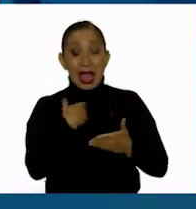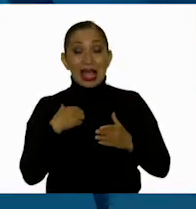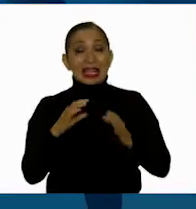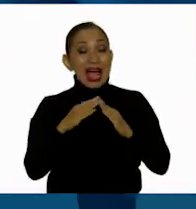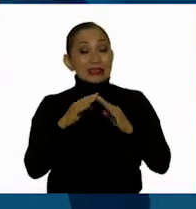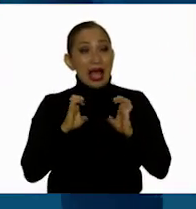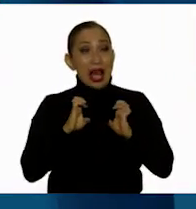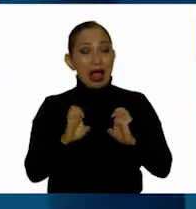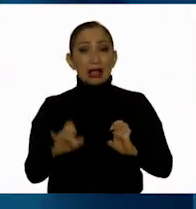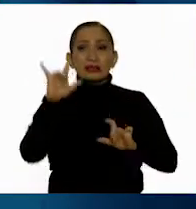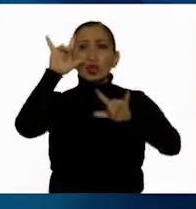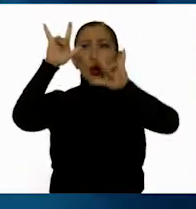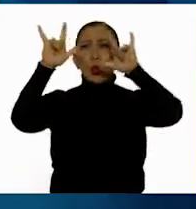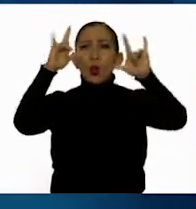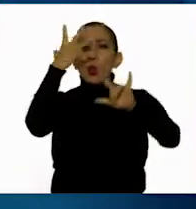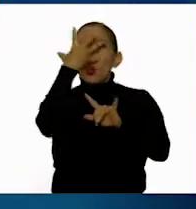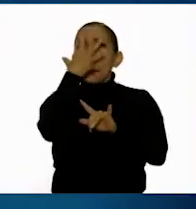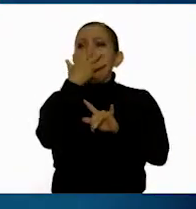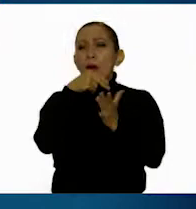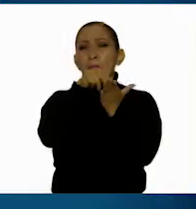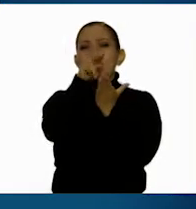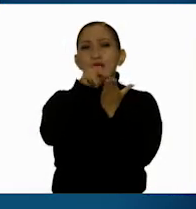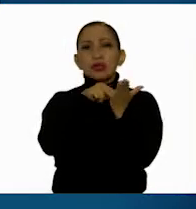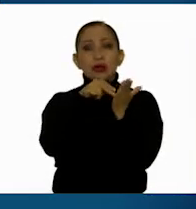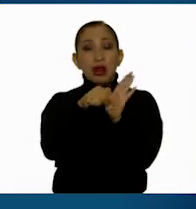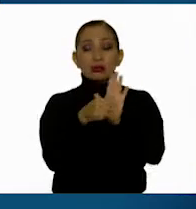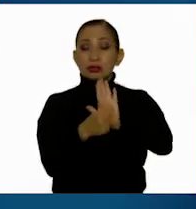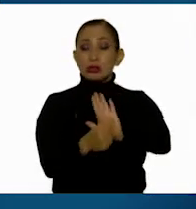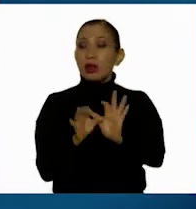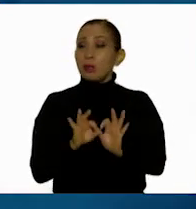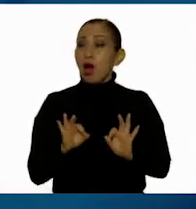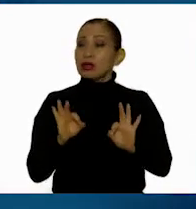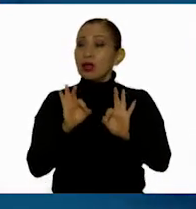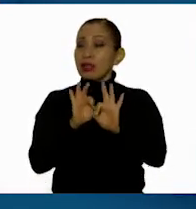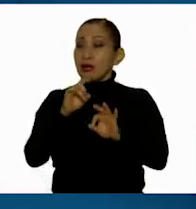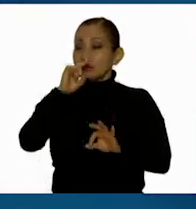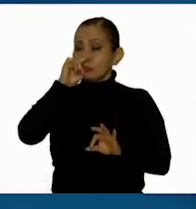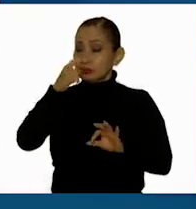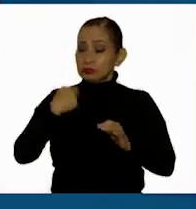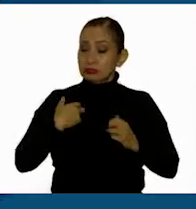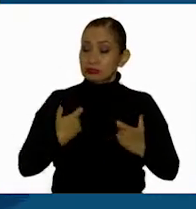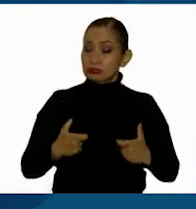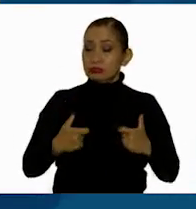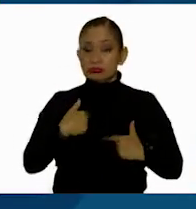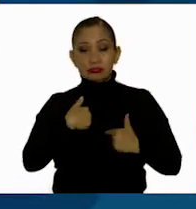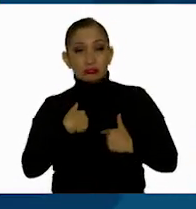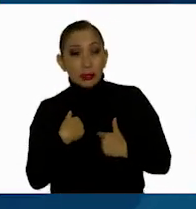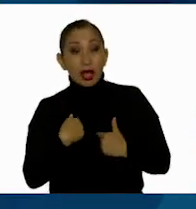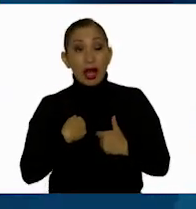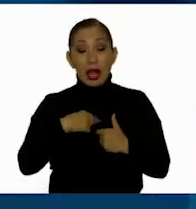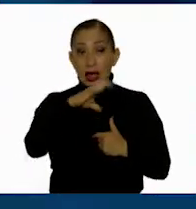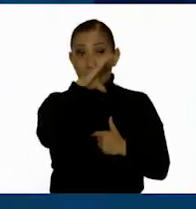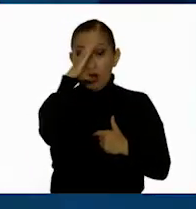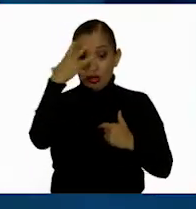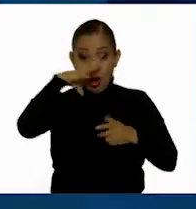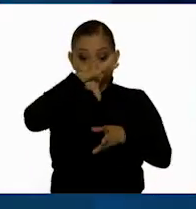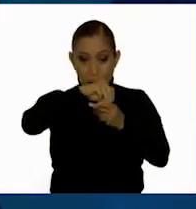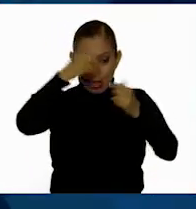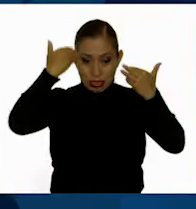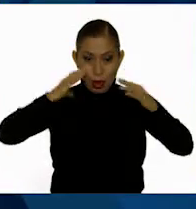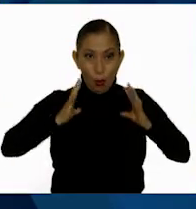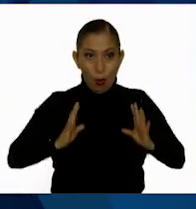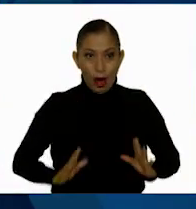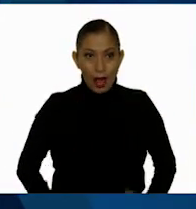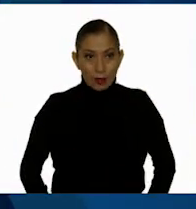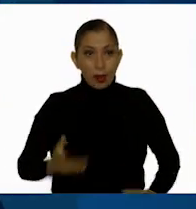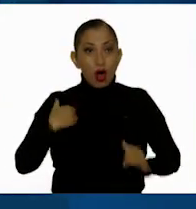elegantes penden bellos retratos, símbolos indispensables de buena posición. Los retratos de cuerpo entero,